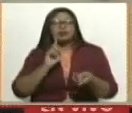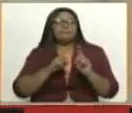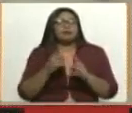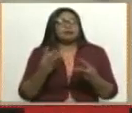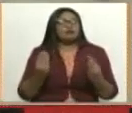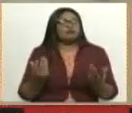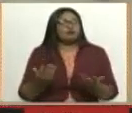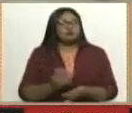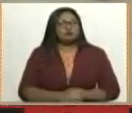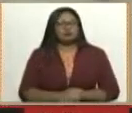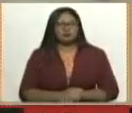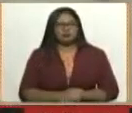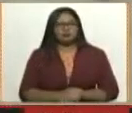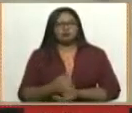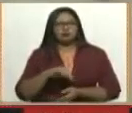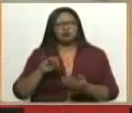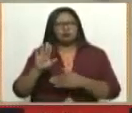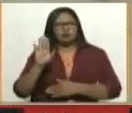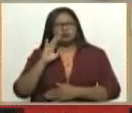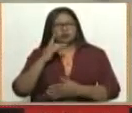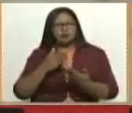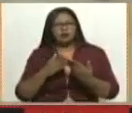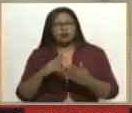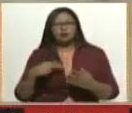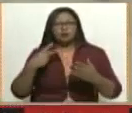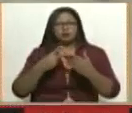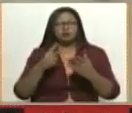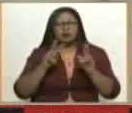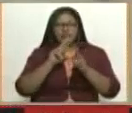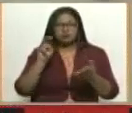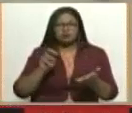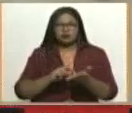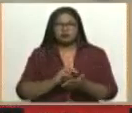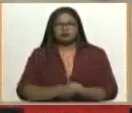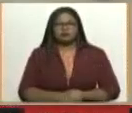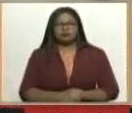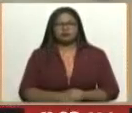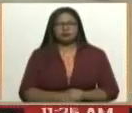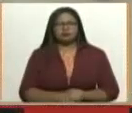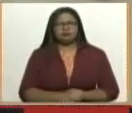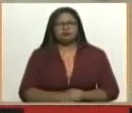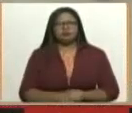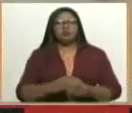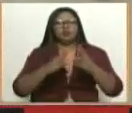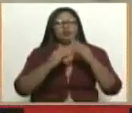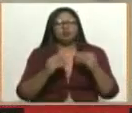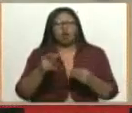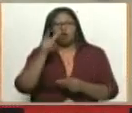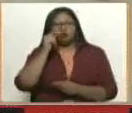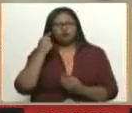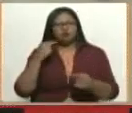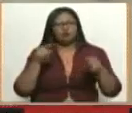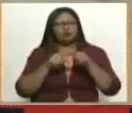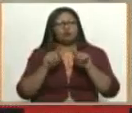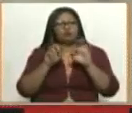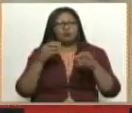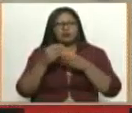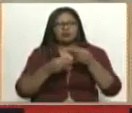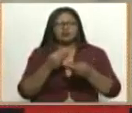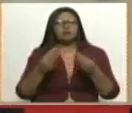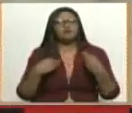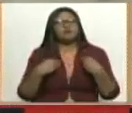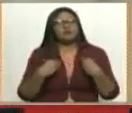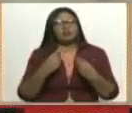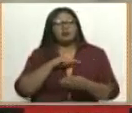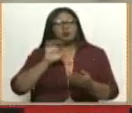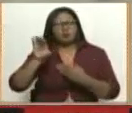mucho del compromiso y de la vocación nacional de todas y de todos quienes hacemos vida en